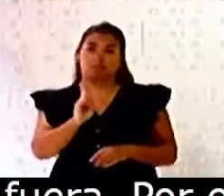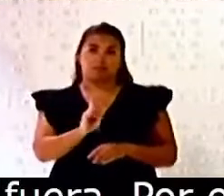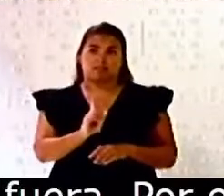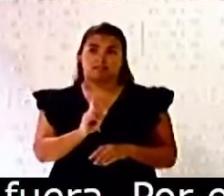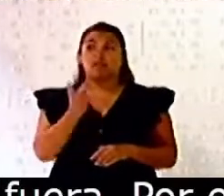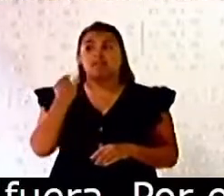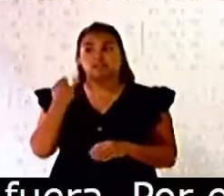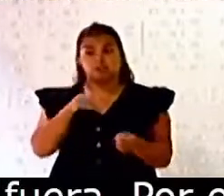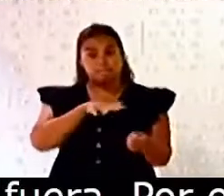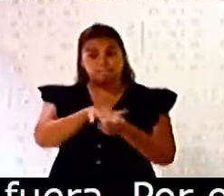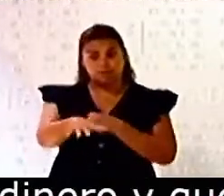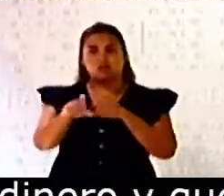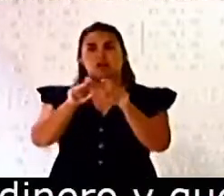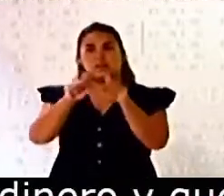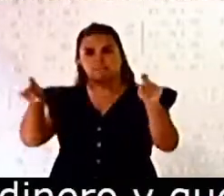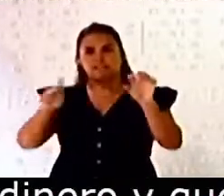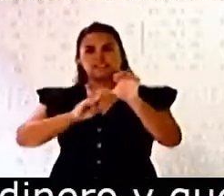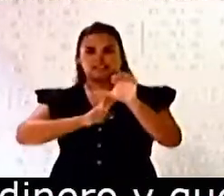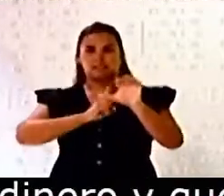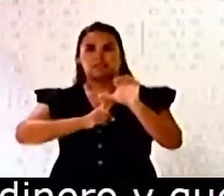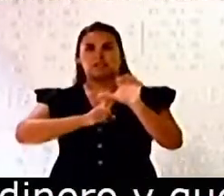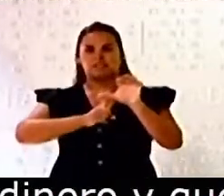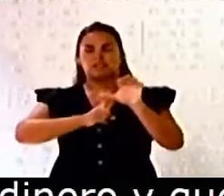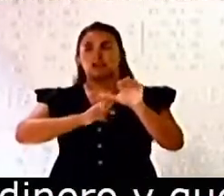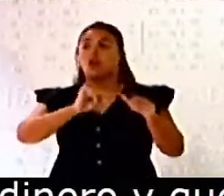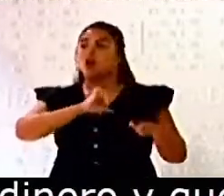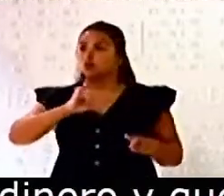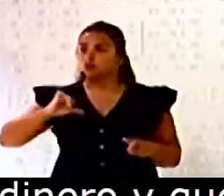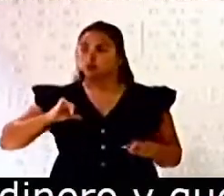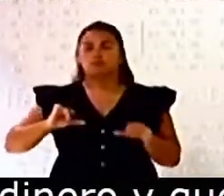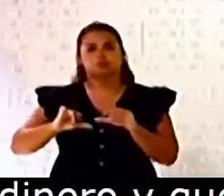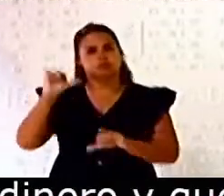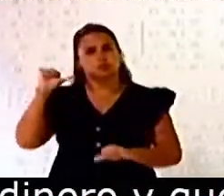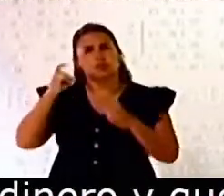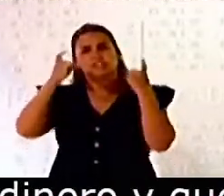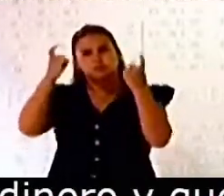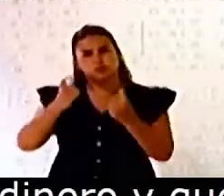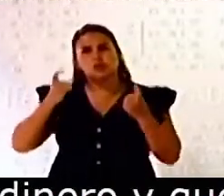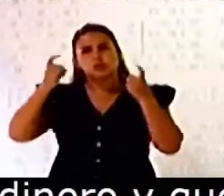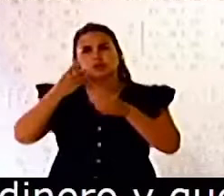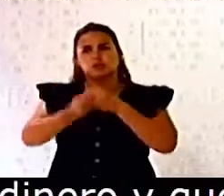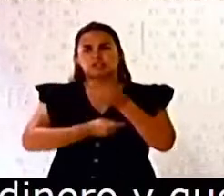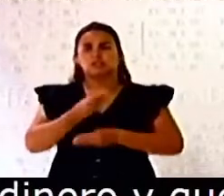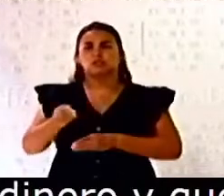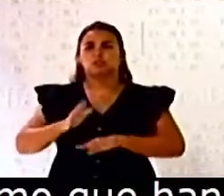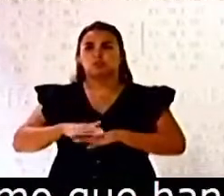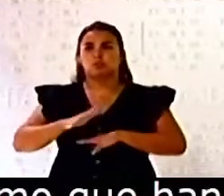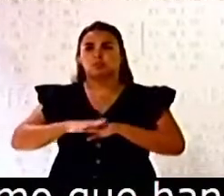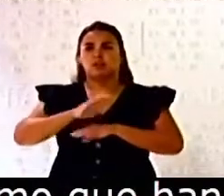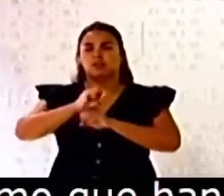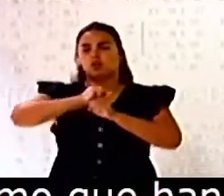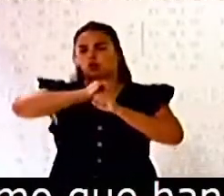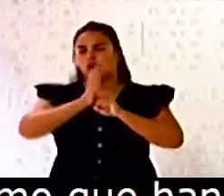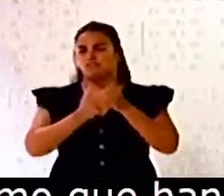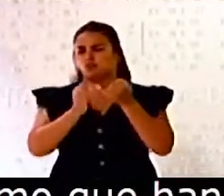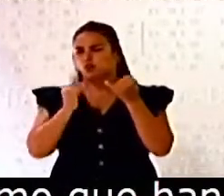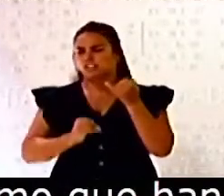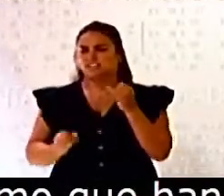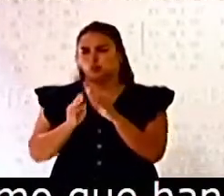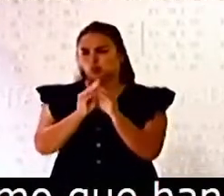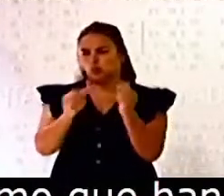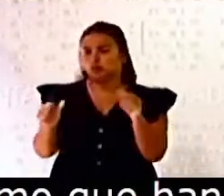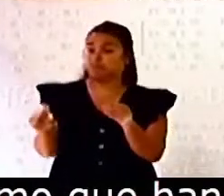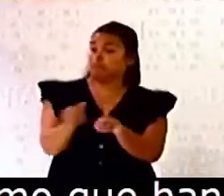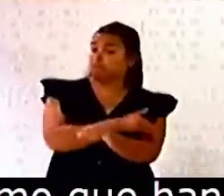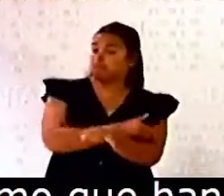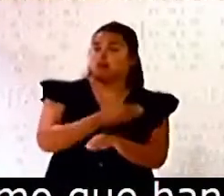dinero llegue a la empresa extremeña, a los autónomos que han hecho un gran esfuerzo para sortear una pandemia y una crisis nunca antes